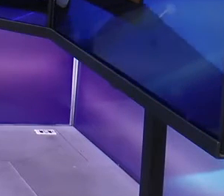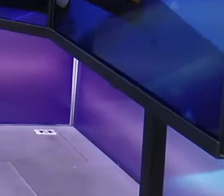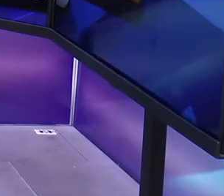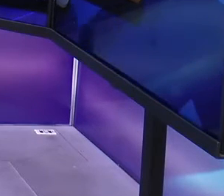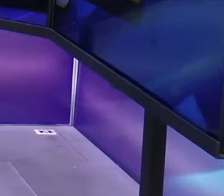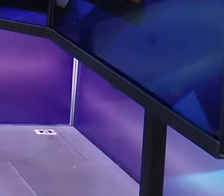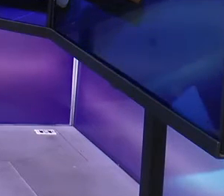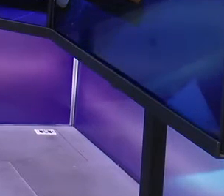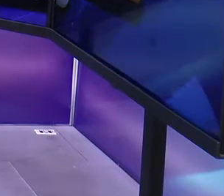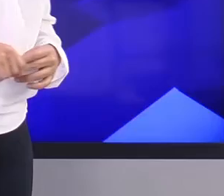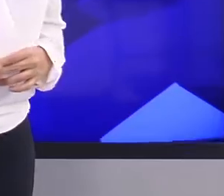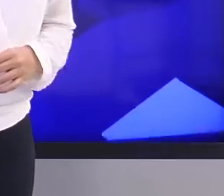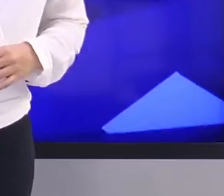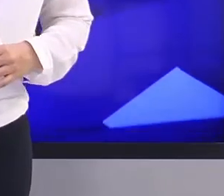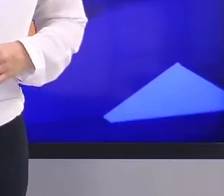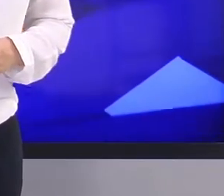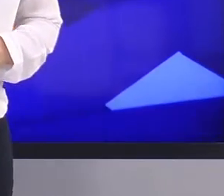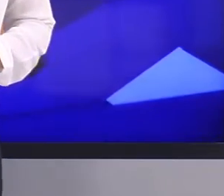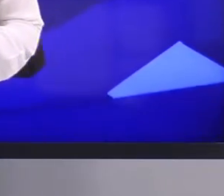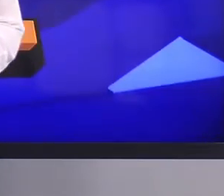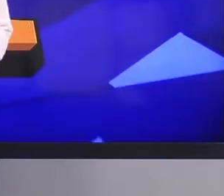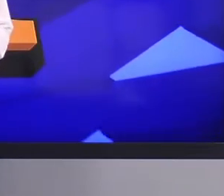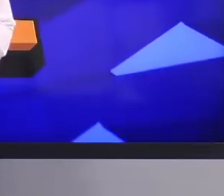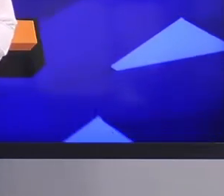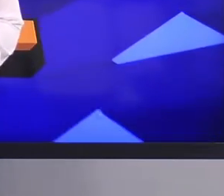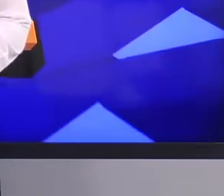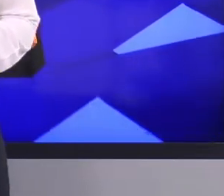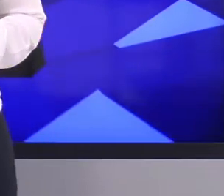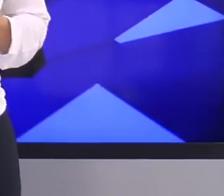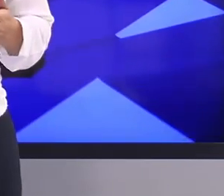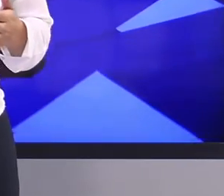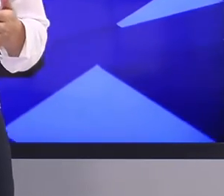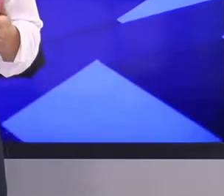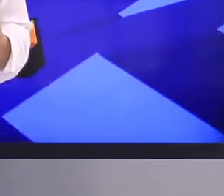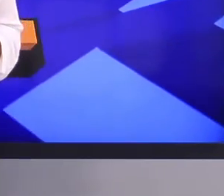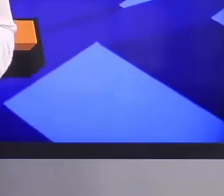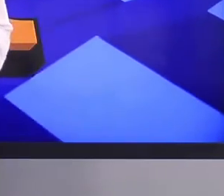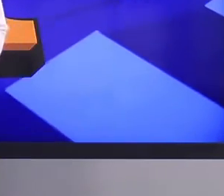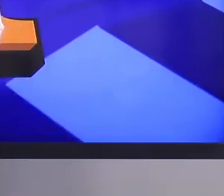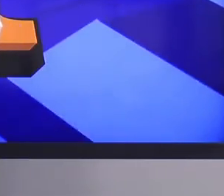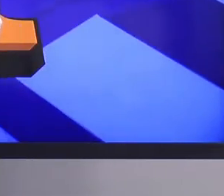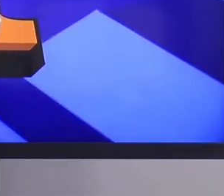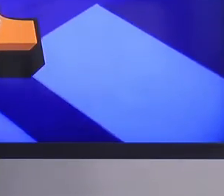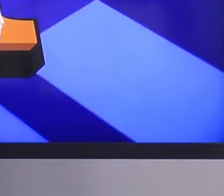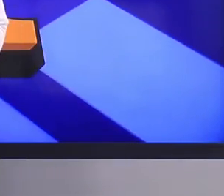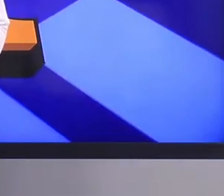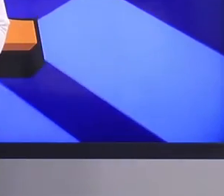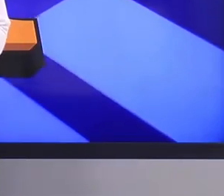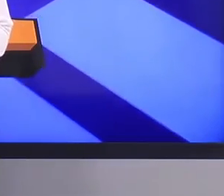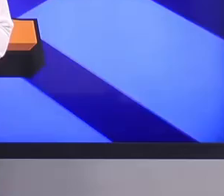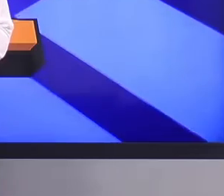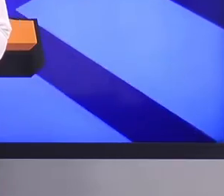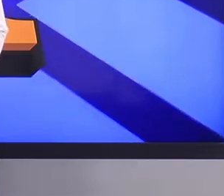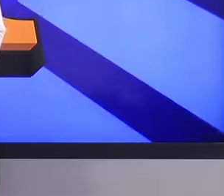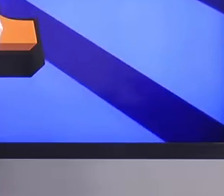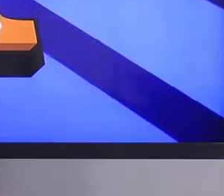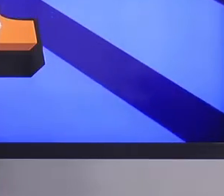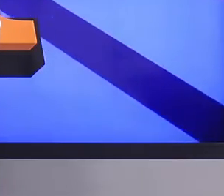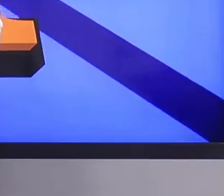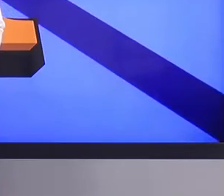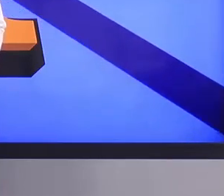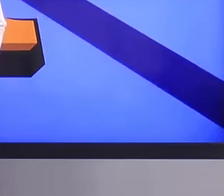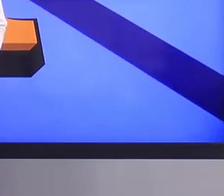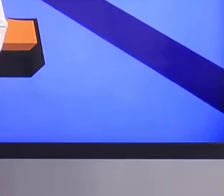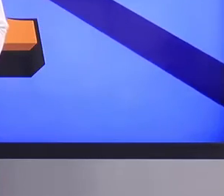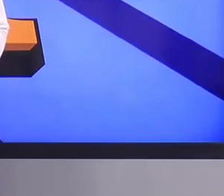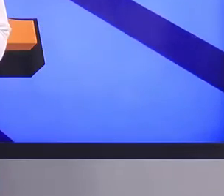veamos nuestros titulares. Una avioneta se precipitó a tierra en inmediaciones del aeropuerto